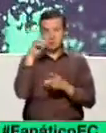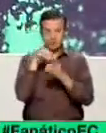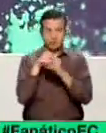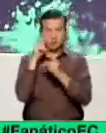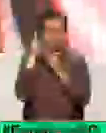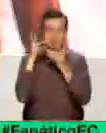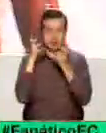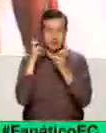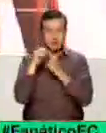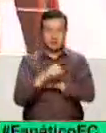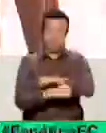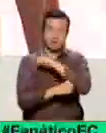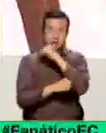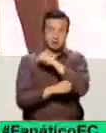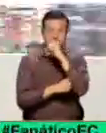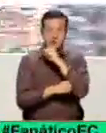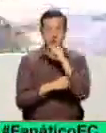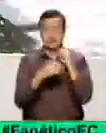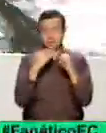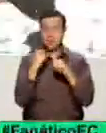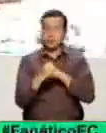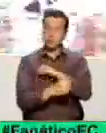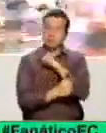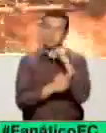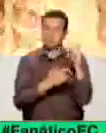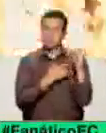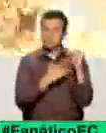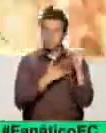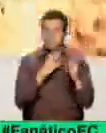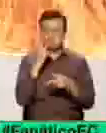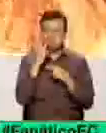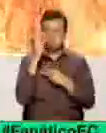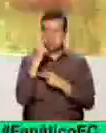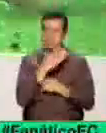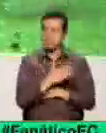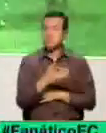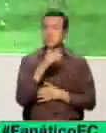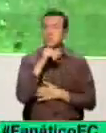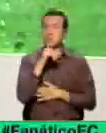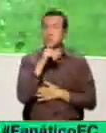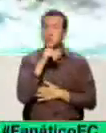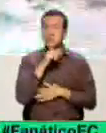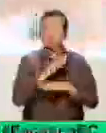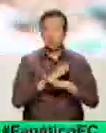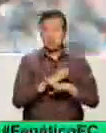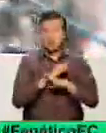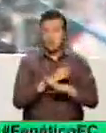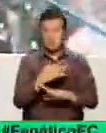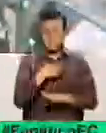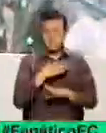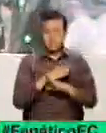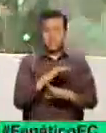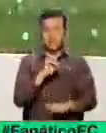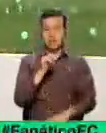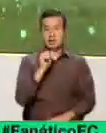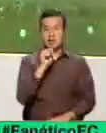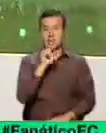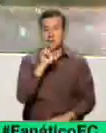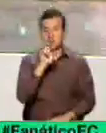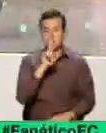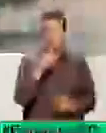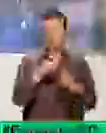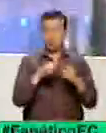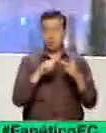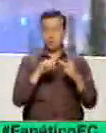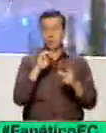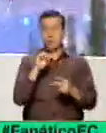visitante, llevarse una victoria que le haría muy bien en lo anímico. A continuación, la palabra del defensor de Barcelona, Javier Arriaga, y de Manu